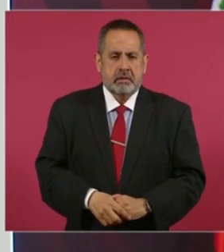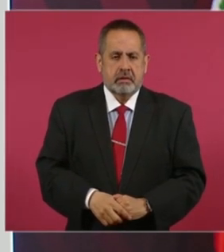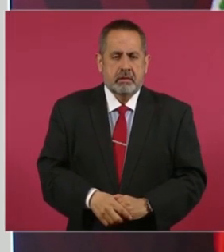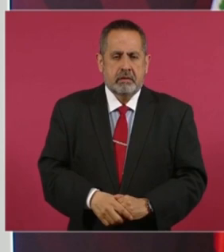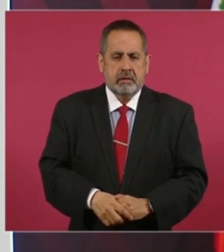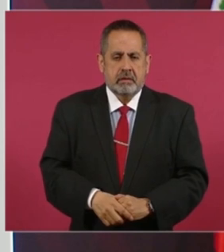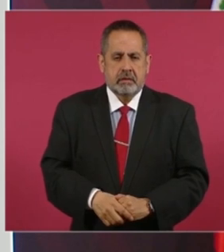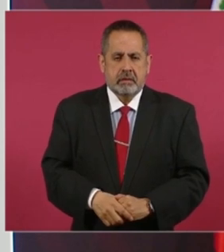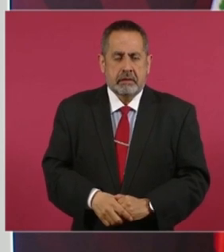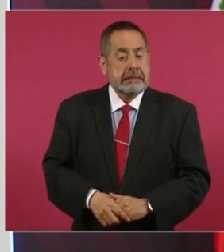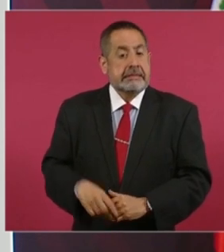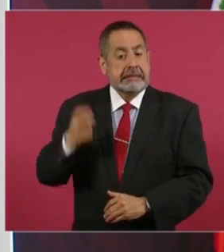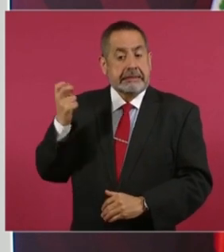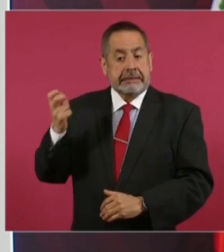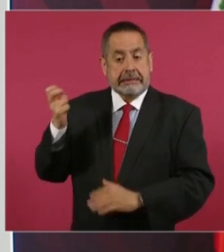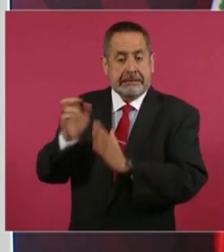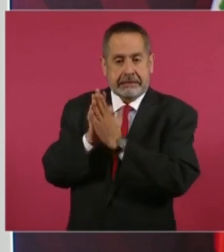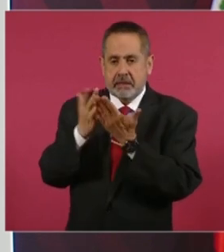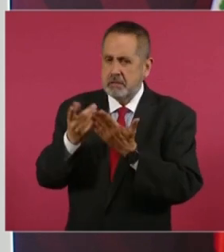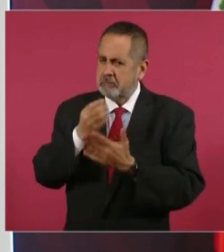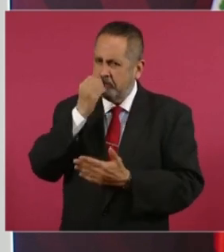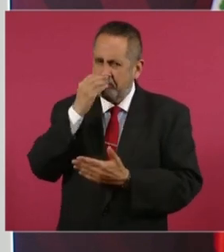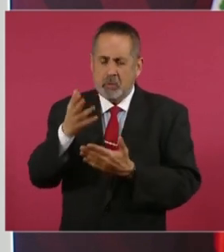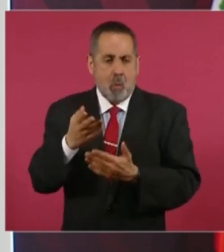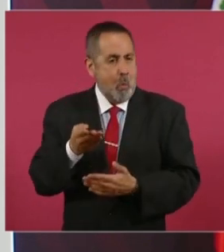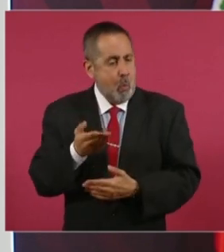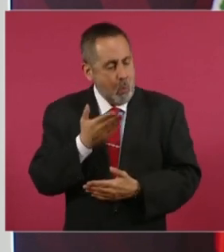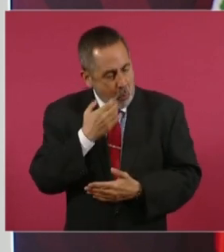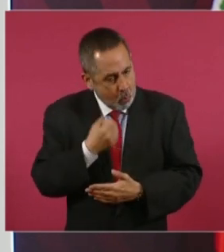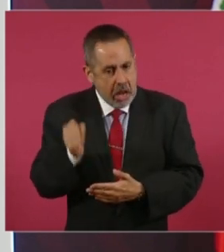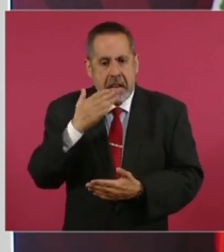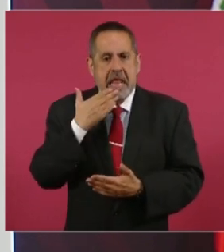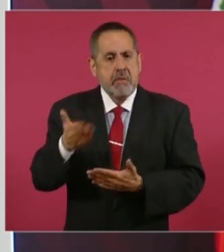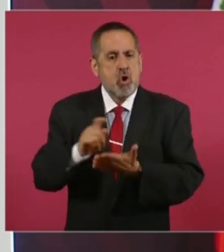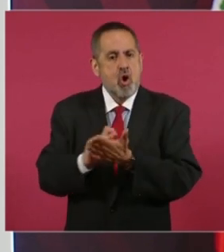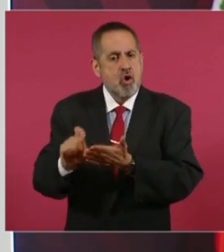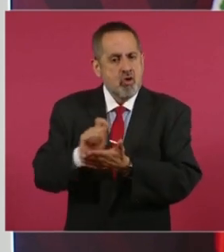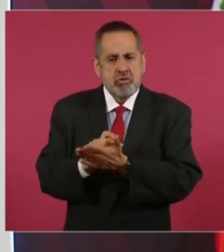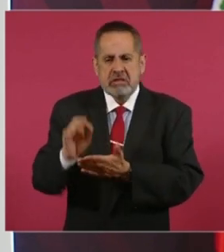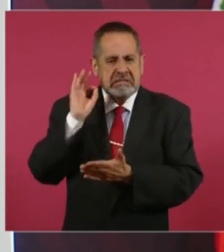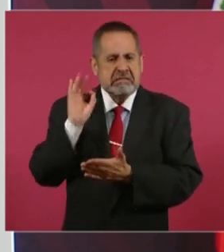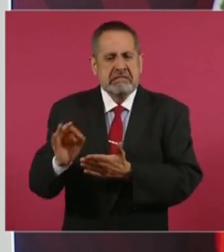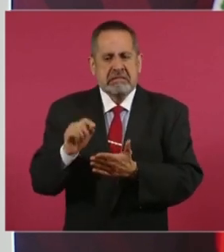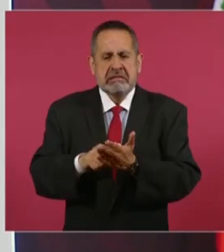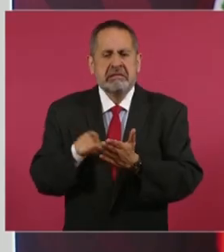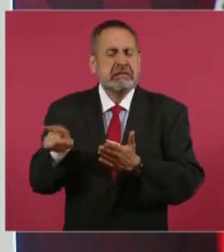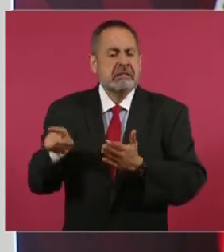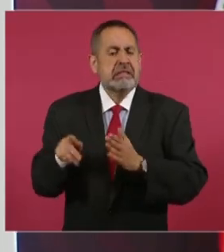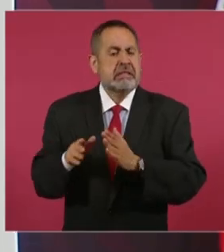Este, este libro es muy bueno, porque esta